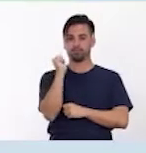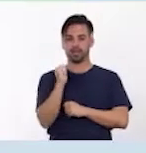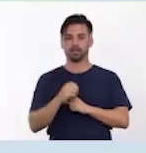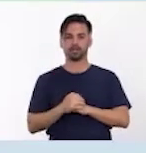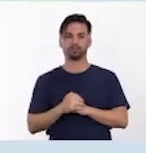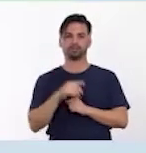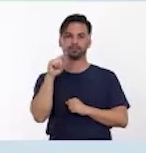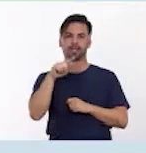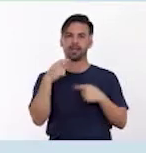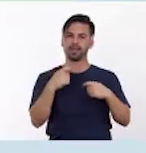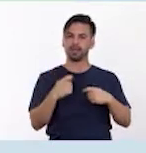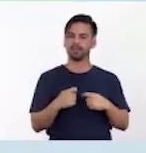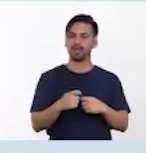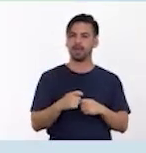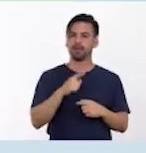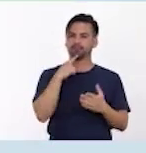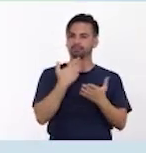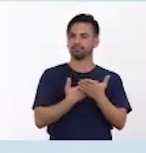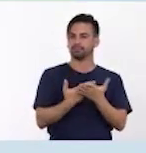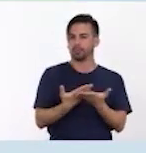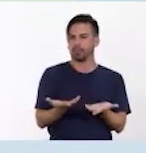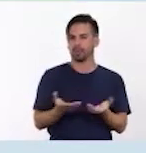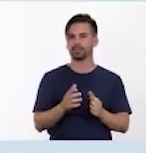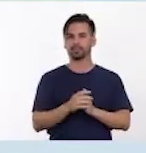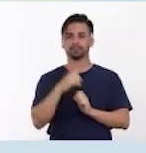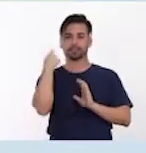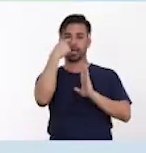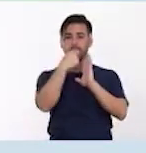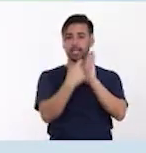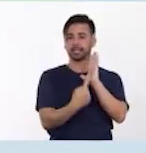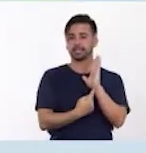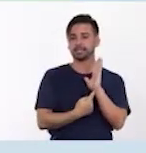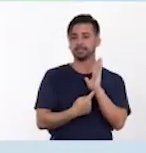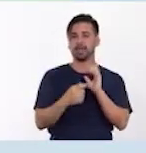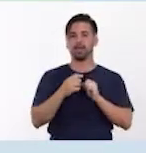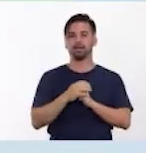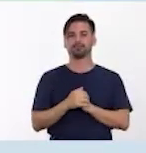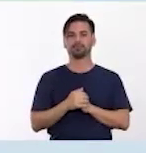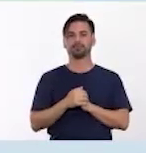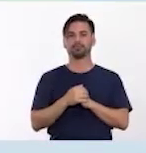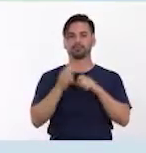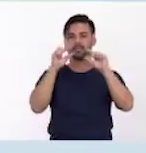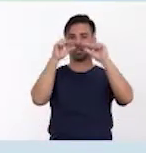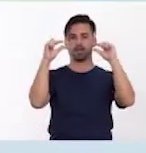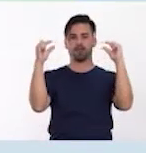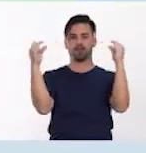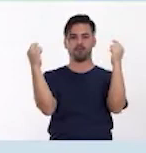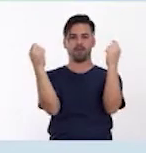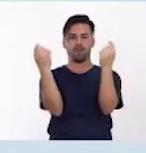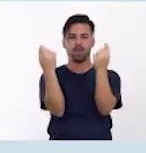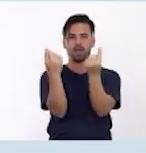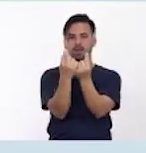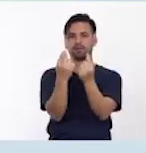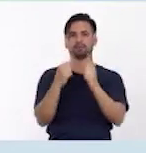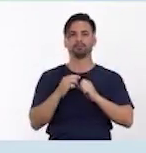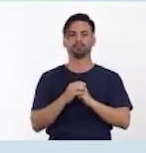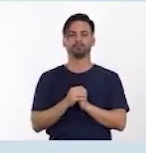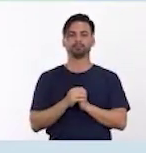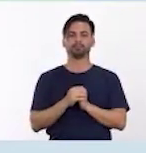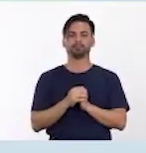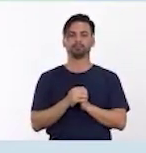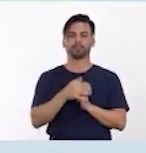la faja esta que estamos hablando, como ya dije, los aspectos en que la van a